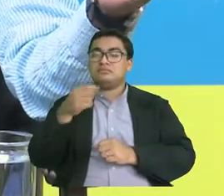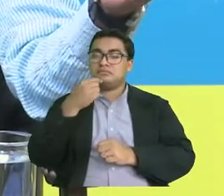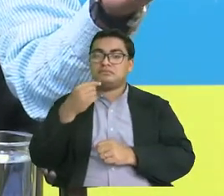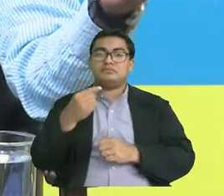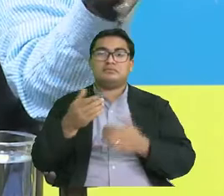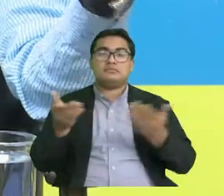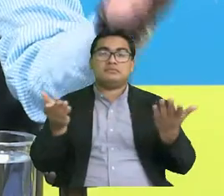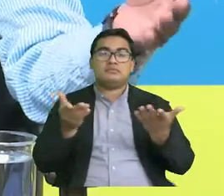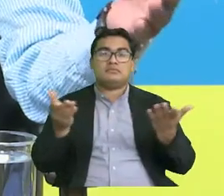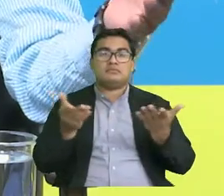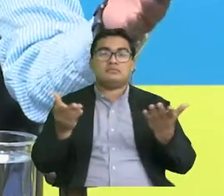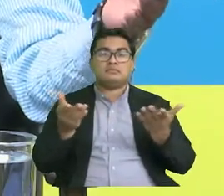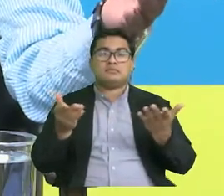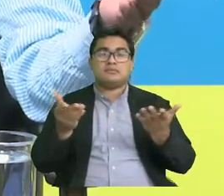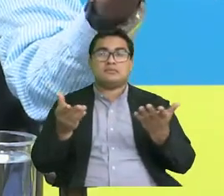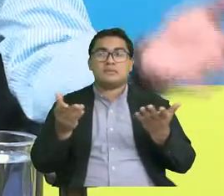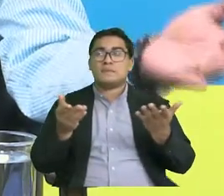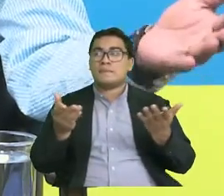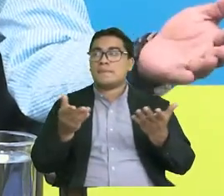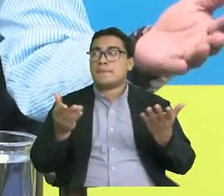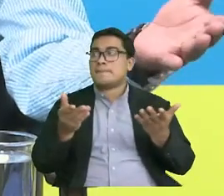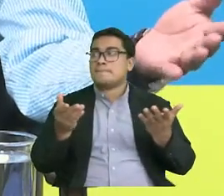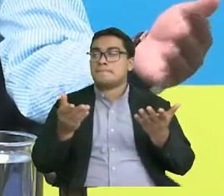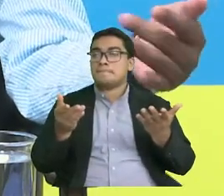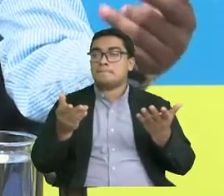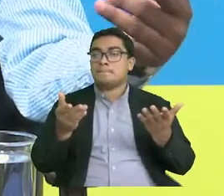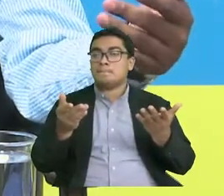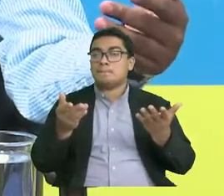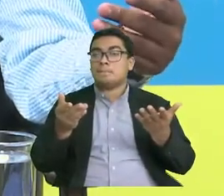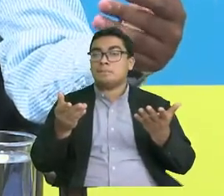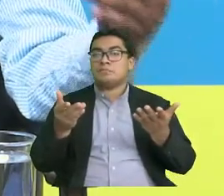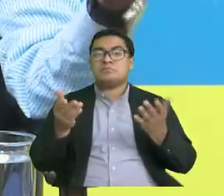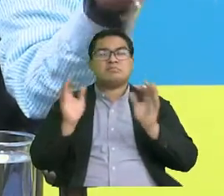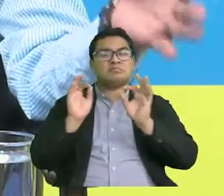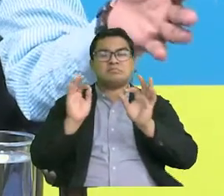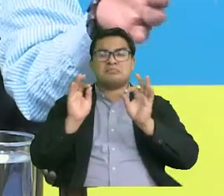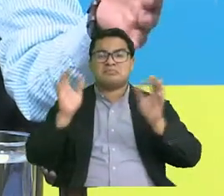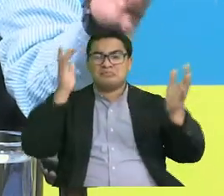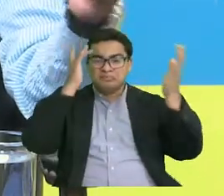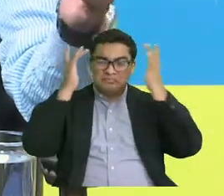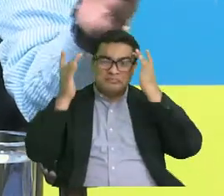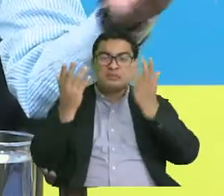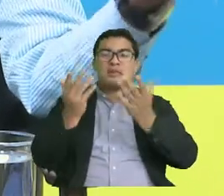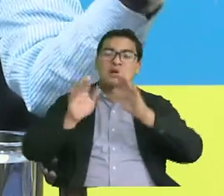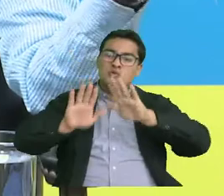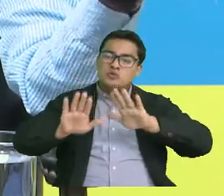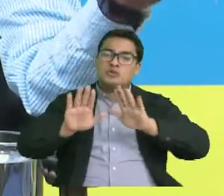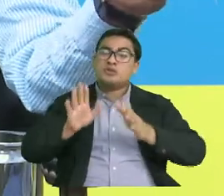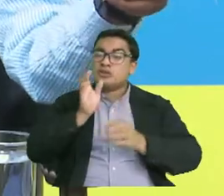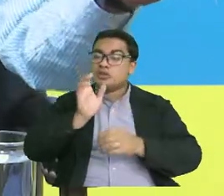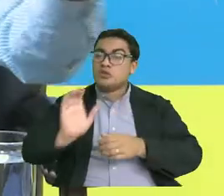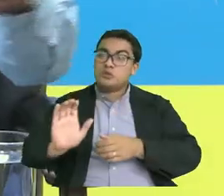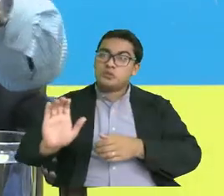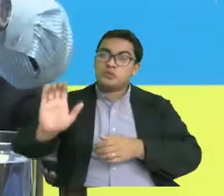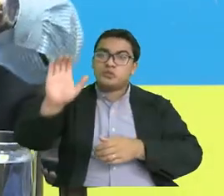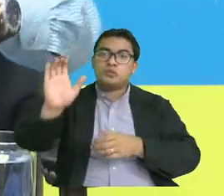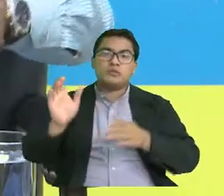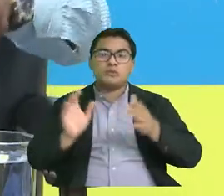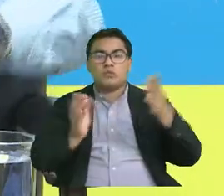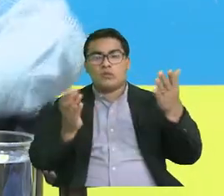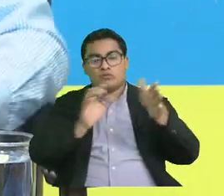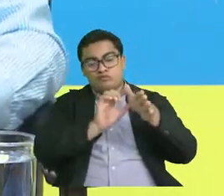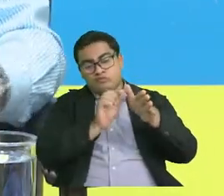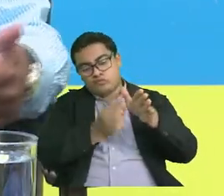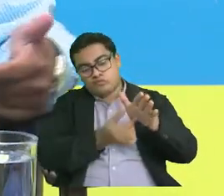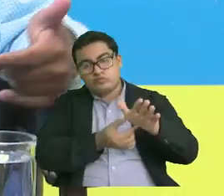ortopedista, amigo... No se preocupe, es una cuestión de esperar del tiempo que el niño agarre la forma del arco